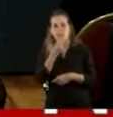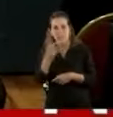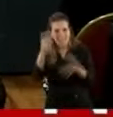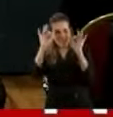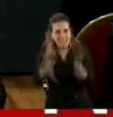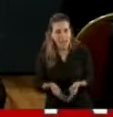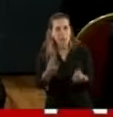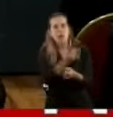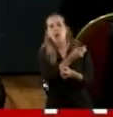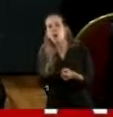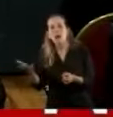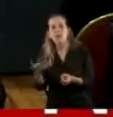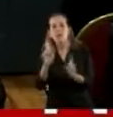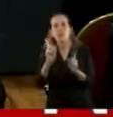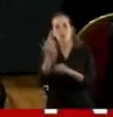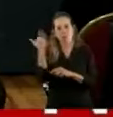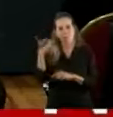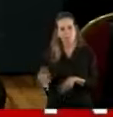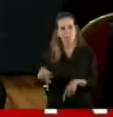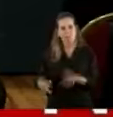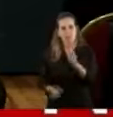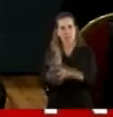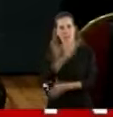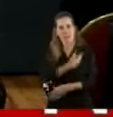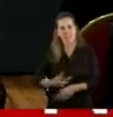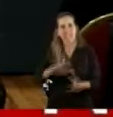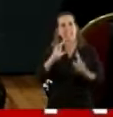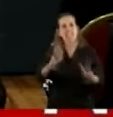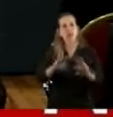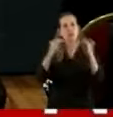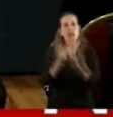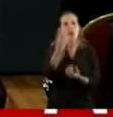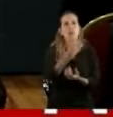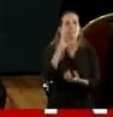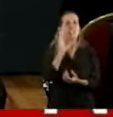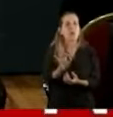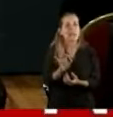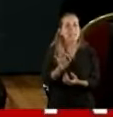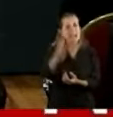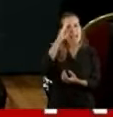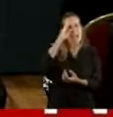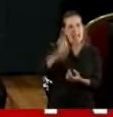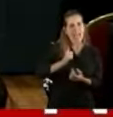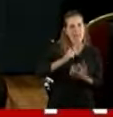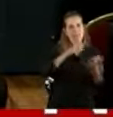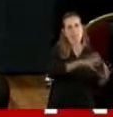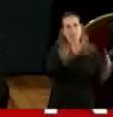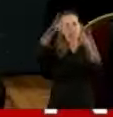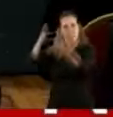la cantidad de gendarmes que hizo el presidente hace un rato en televisión, que dijo que eran 450 los que llegaban a Rosario.